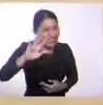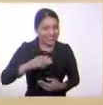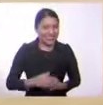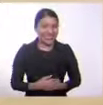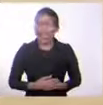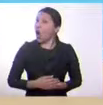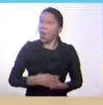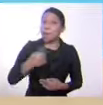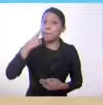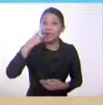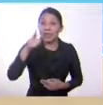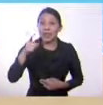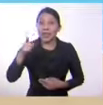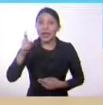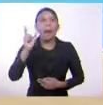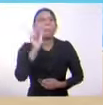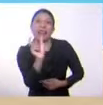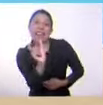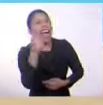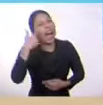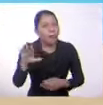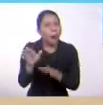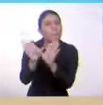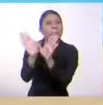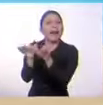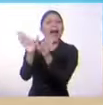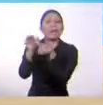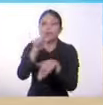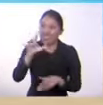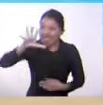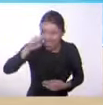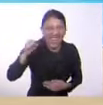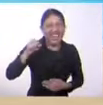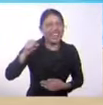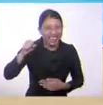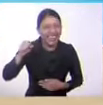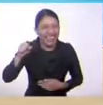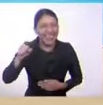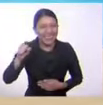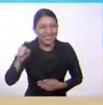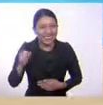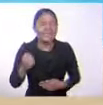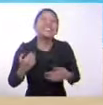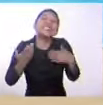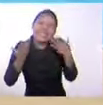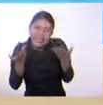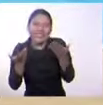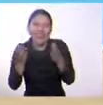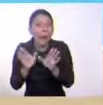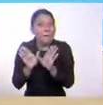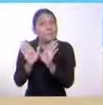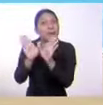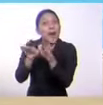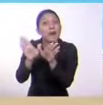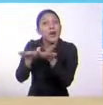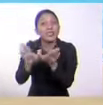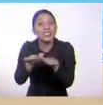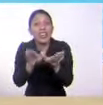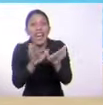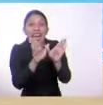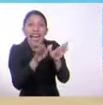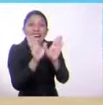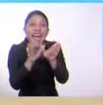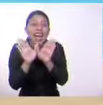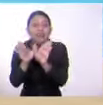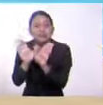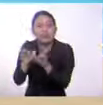mira! ¡Una palabra para tu canción! Sí, podría ser mariposas. ¿Y cómo